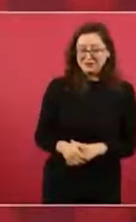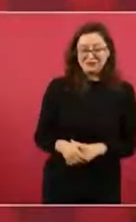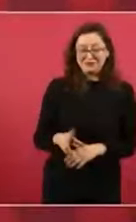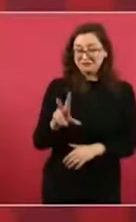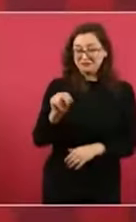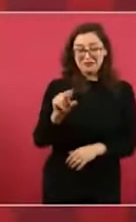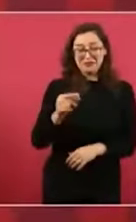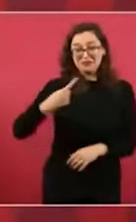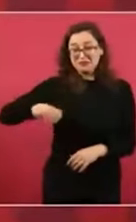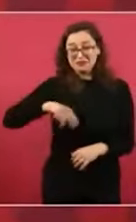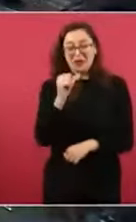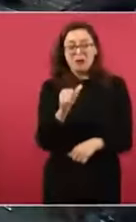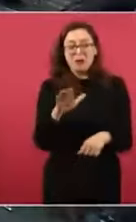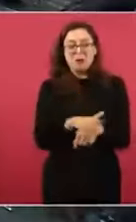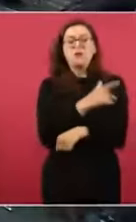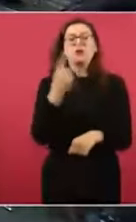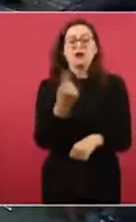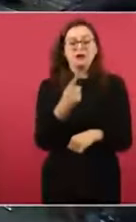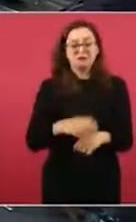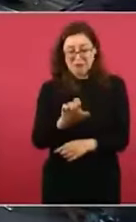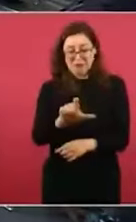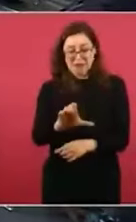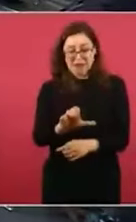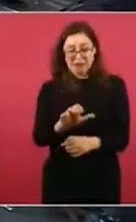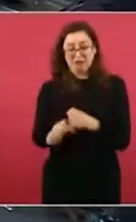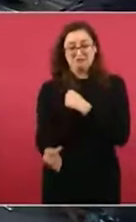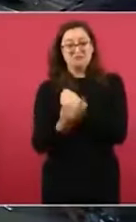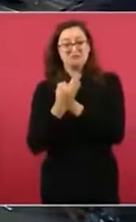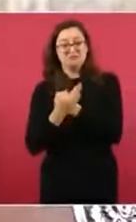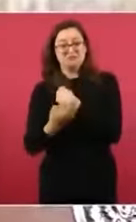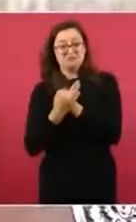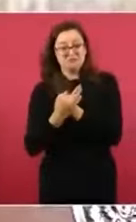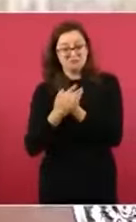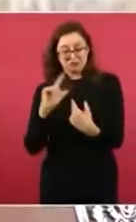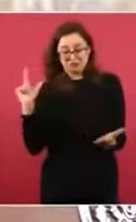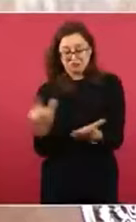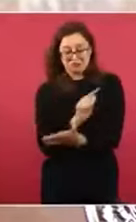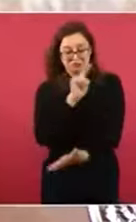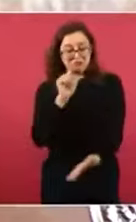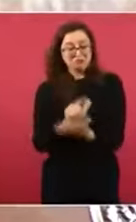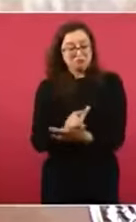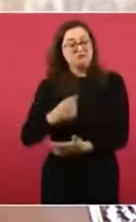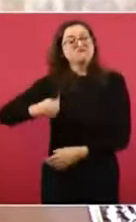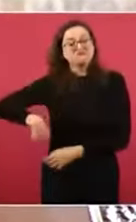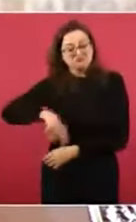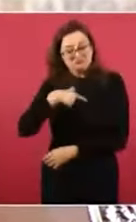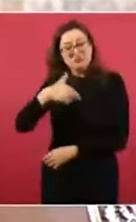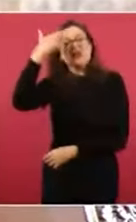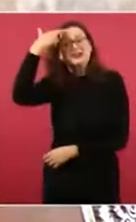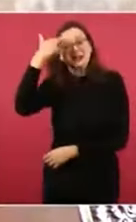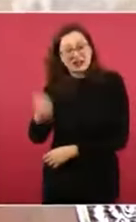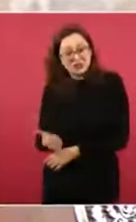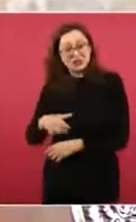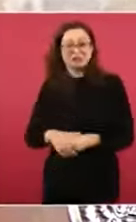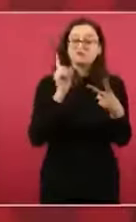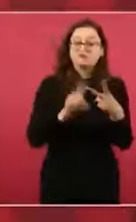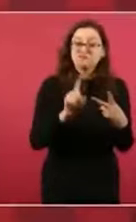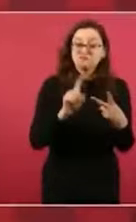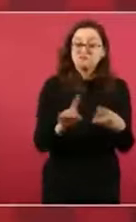No sólo porque tenemos la razón, sino porque no nos conviene y no sólo es México,